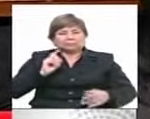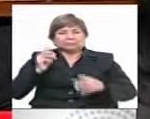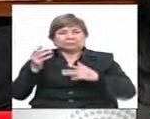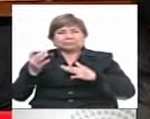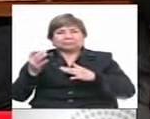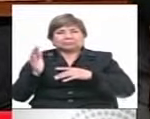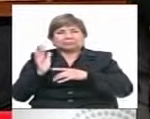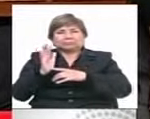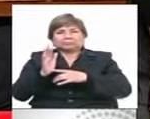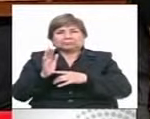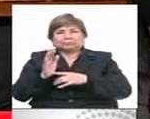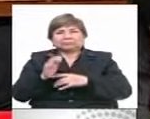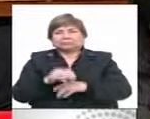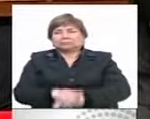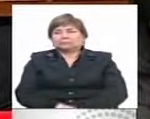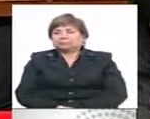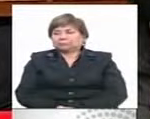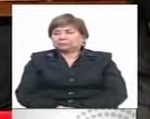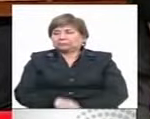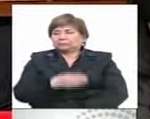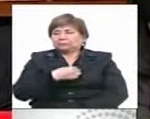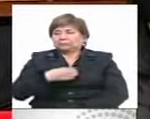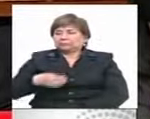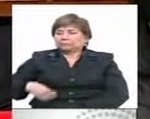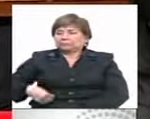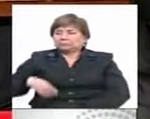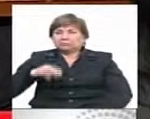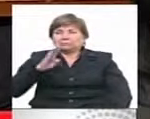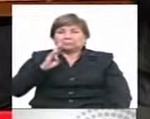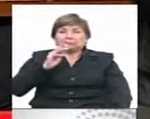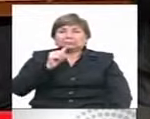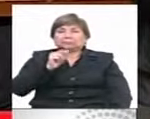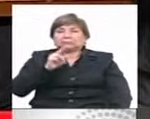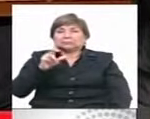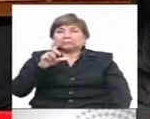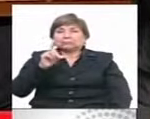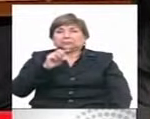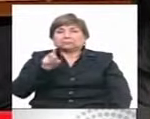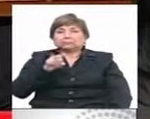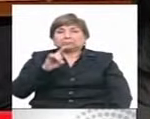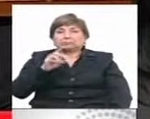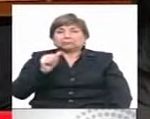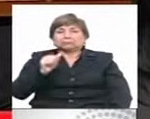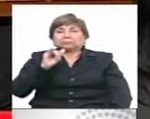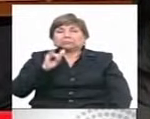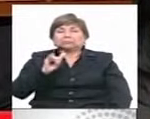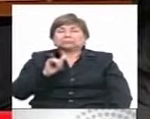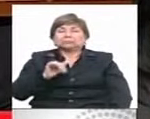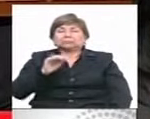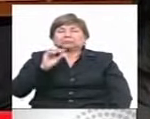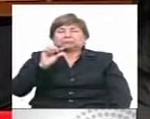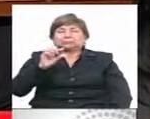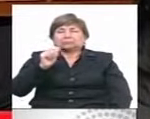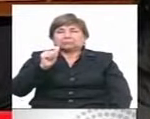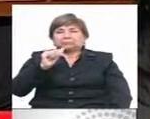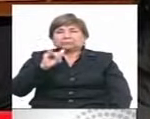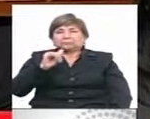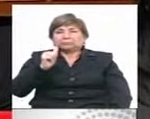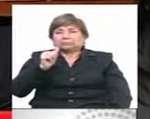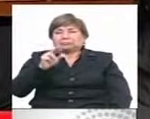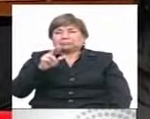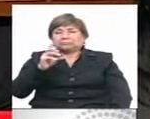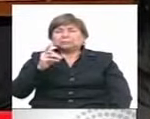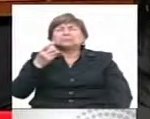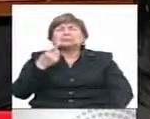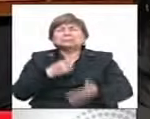la presencia de los ministros Barrasuela y Gallardo. ¿Qué se pretende con todo ello?